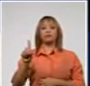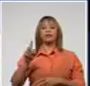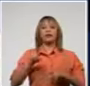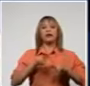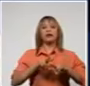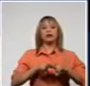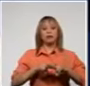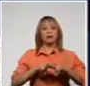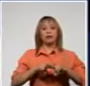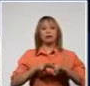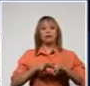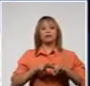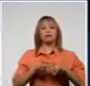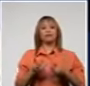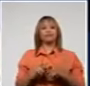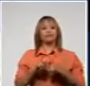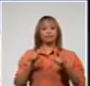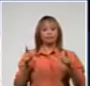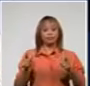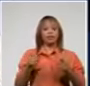es natural, el mayor número,